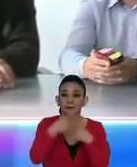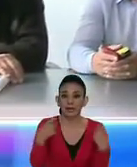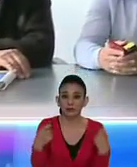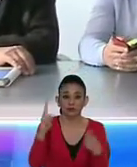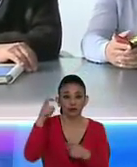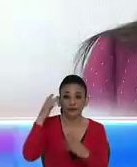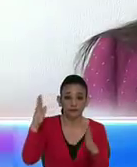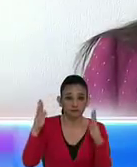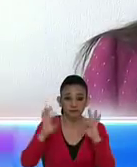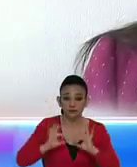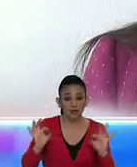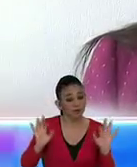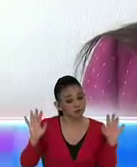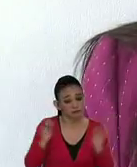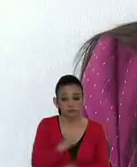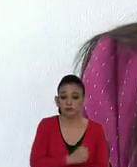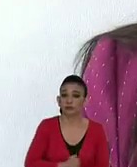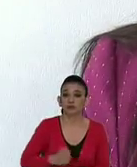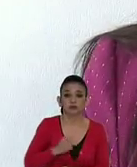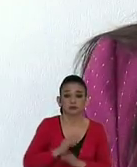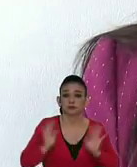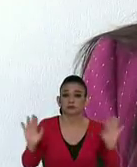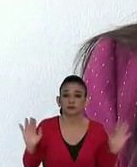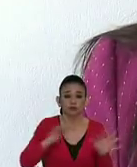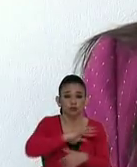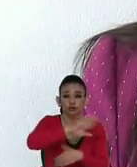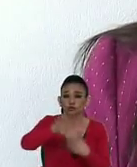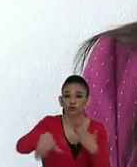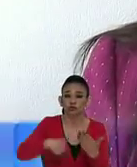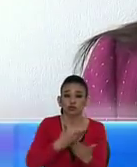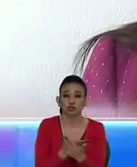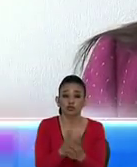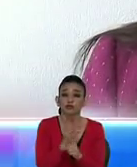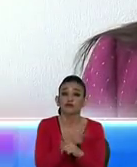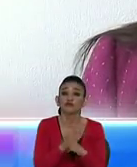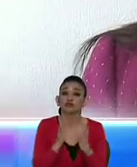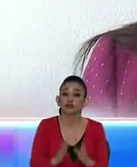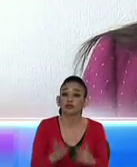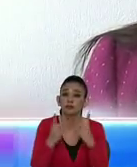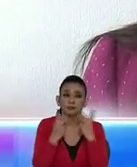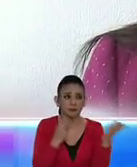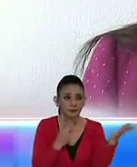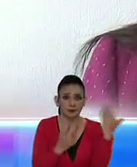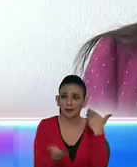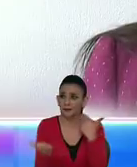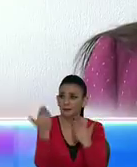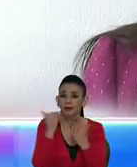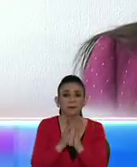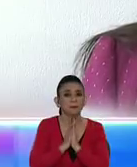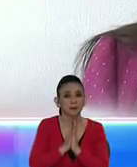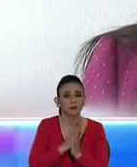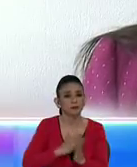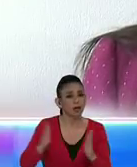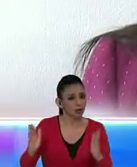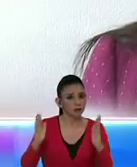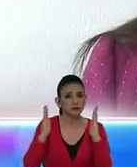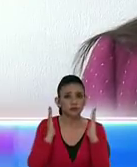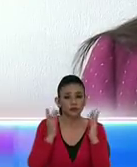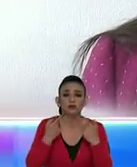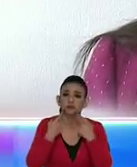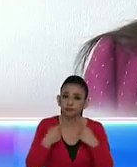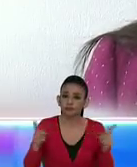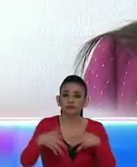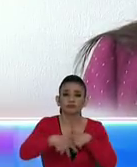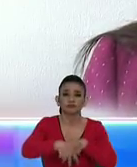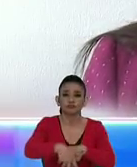pedido. Llamamos a todos los servidores públicos a unirse a nuestro pedido y anunciamos